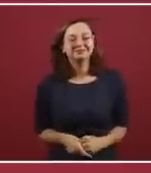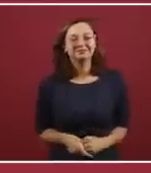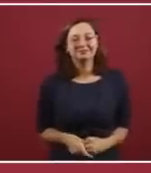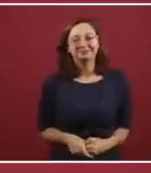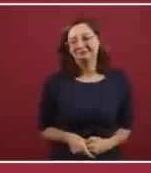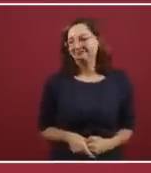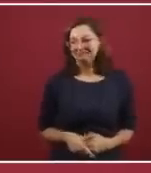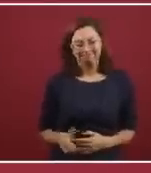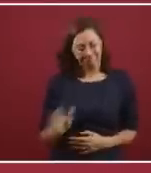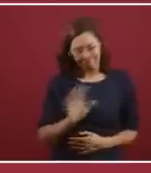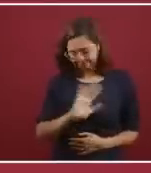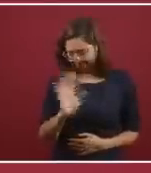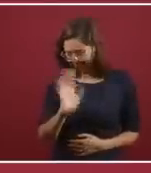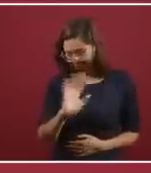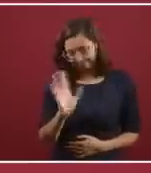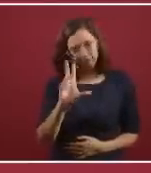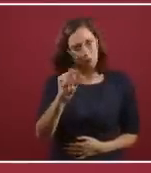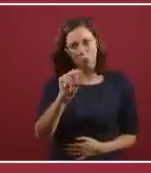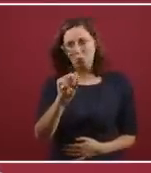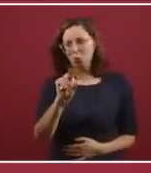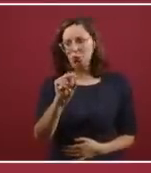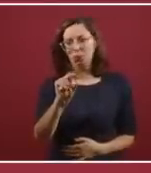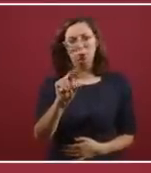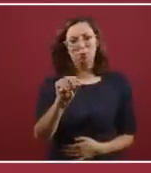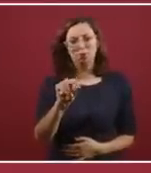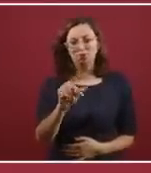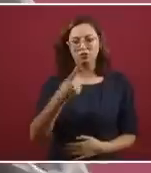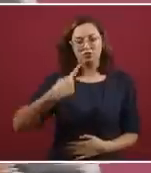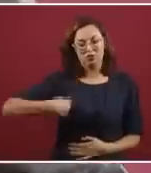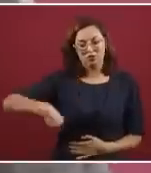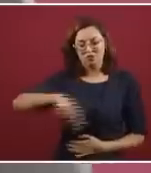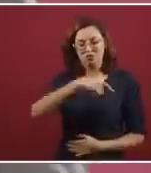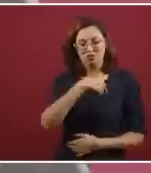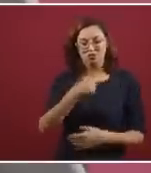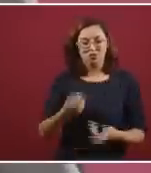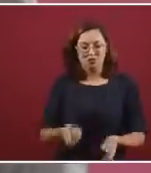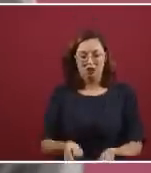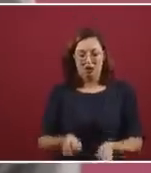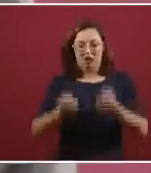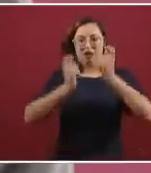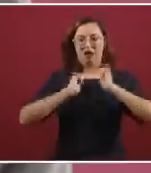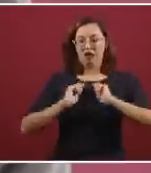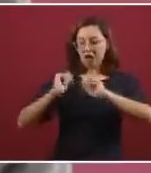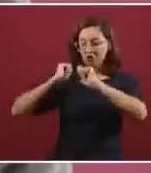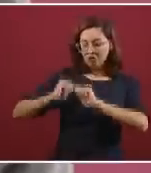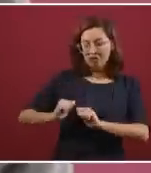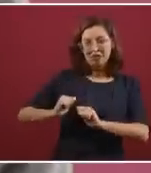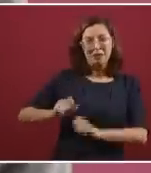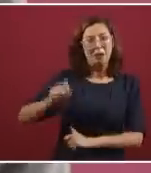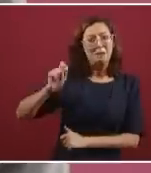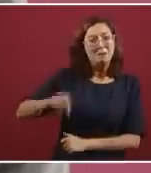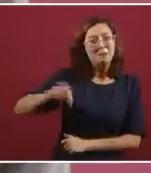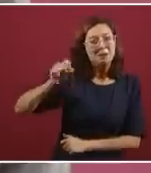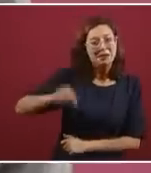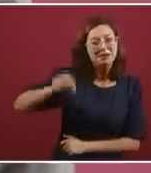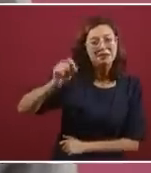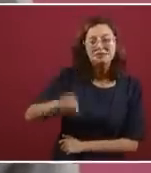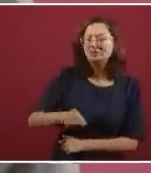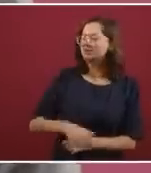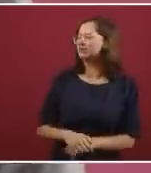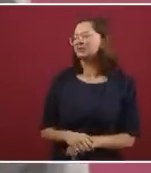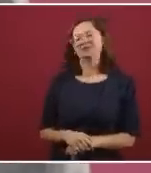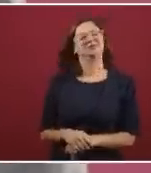entonces no no llegamos aquí pues a hacer más de lo mismo llegamos aquí para